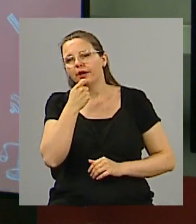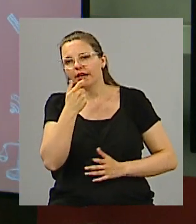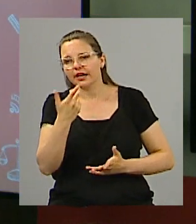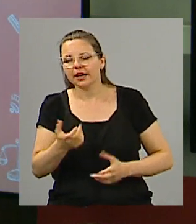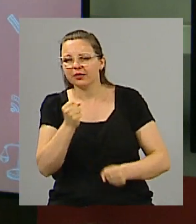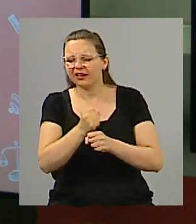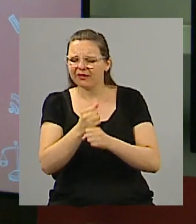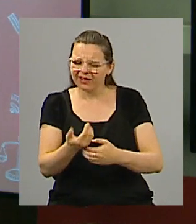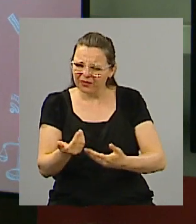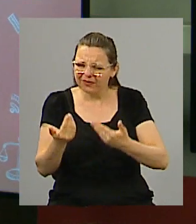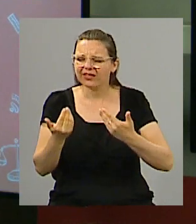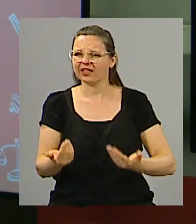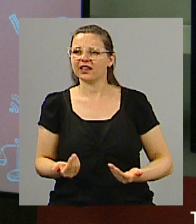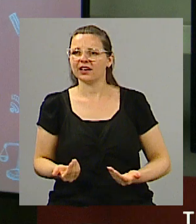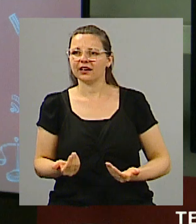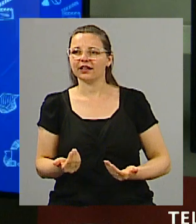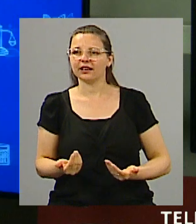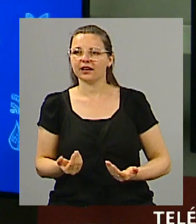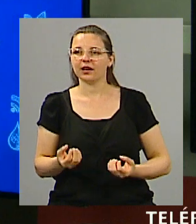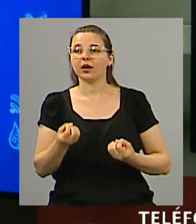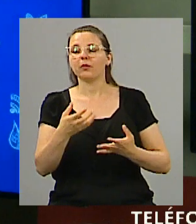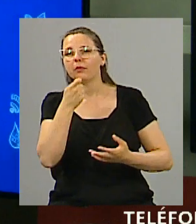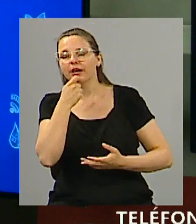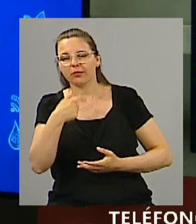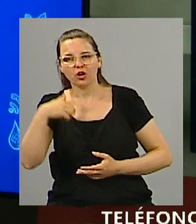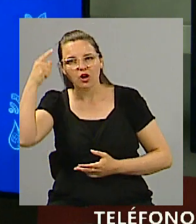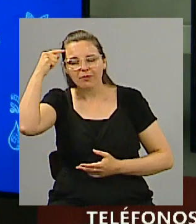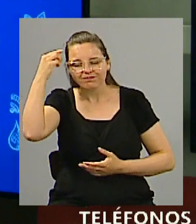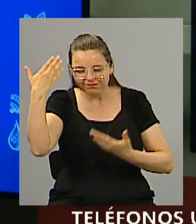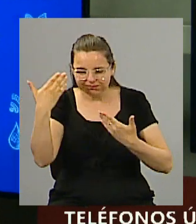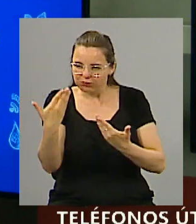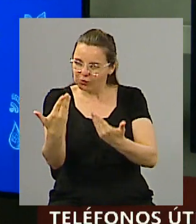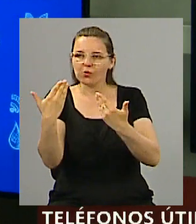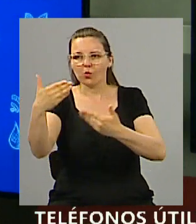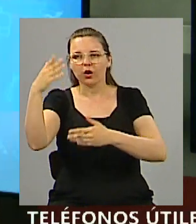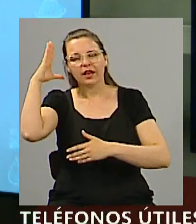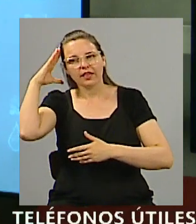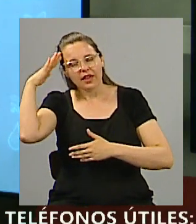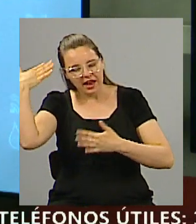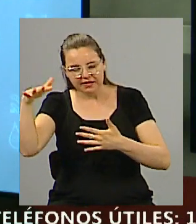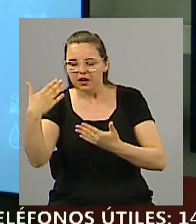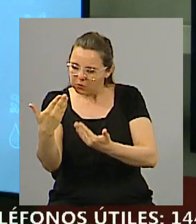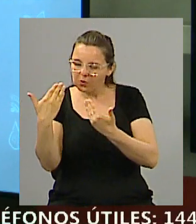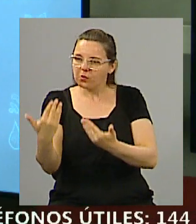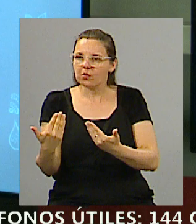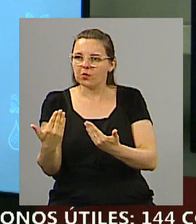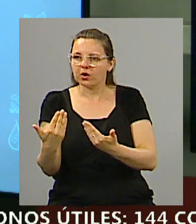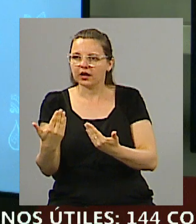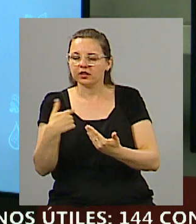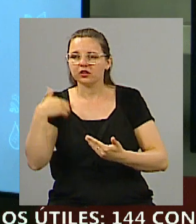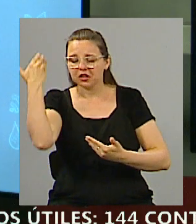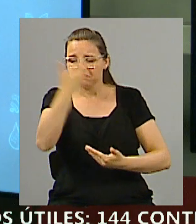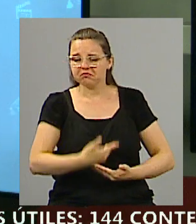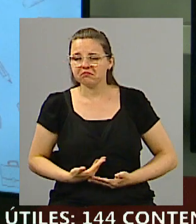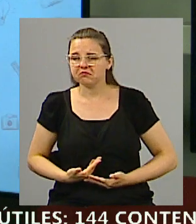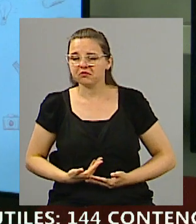pero volviendo a lo mismo que decías vos, si estoy capacitado y no interviene esa condición de salud en mi trabajo y en mi productividad,